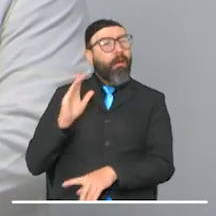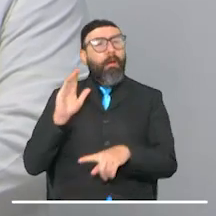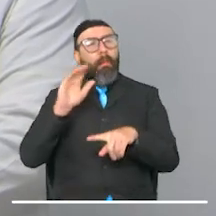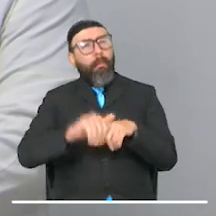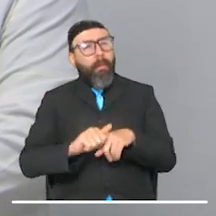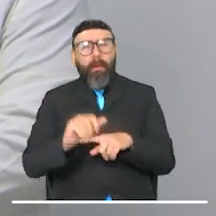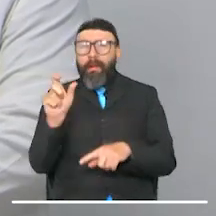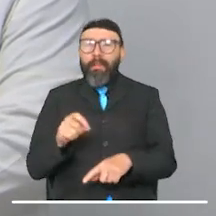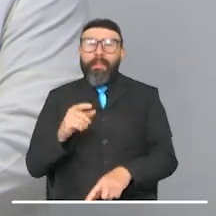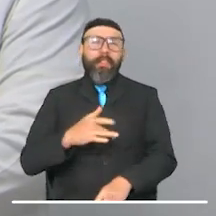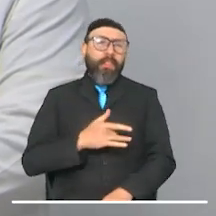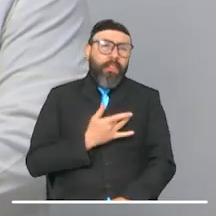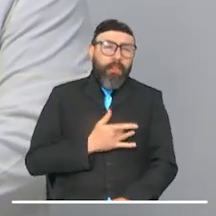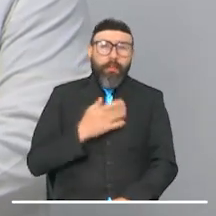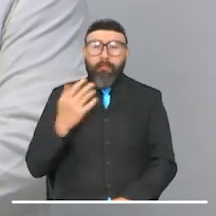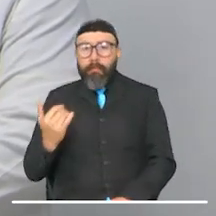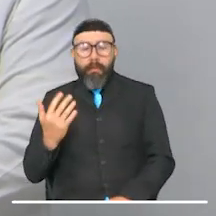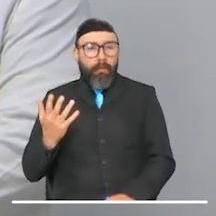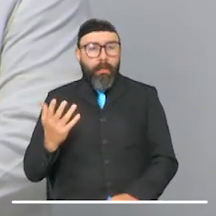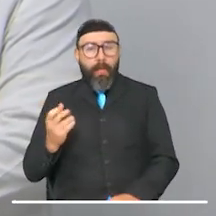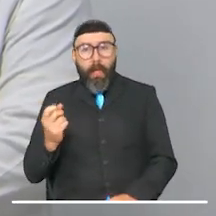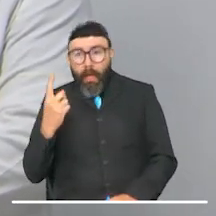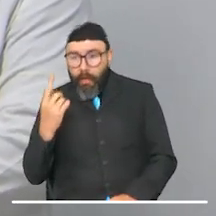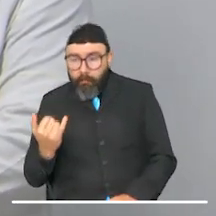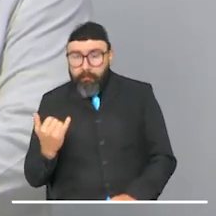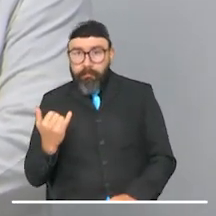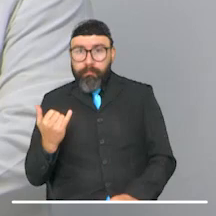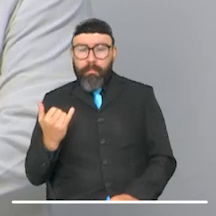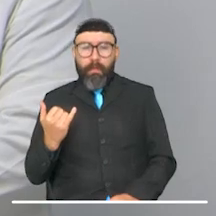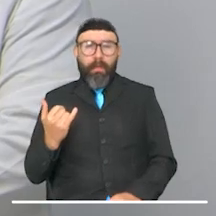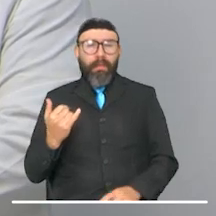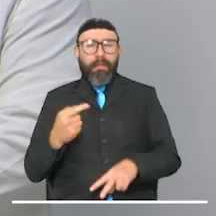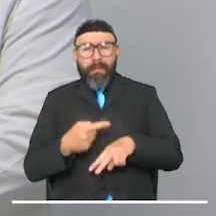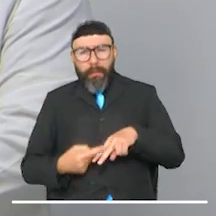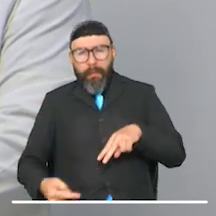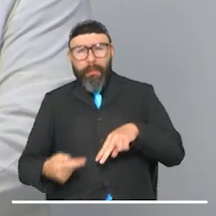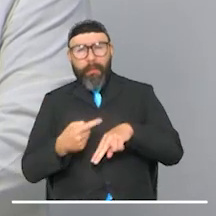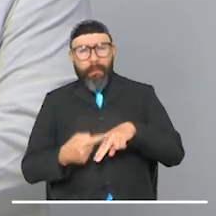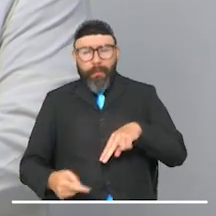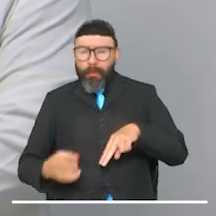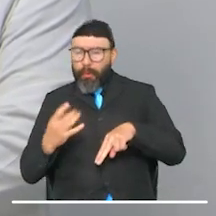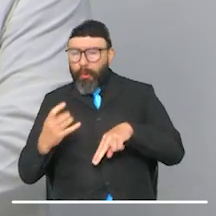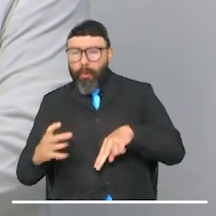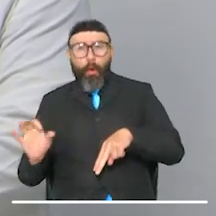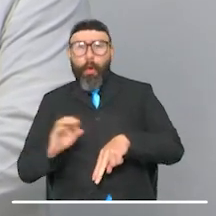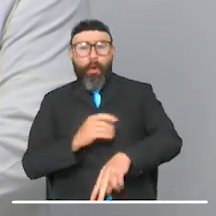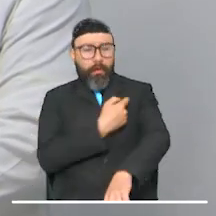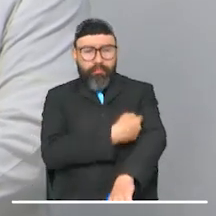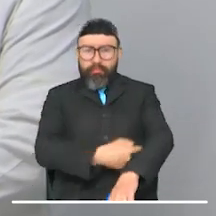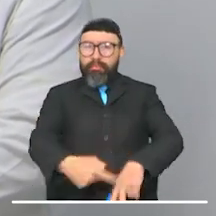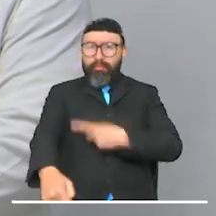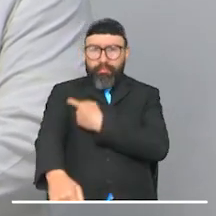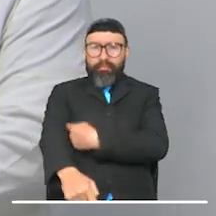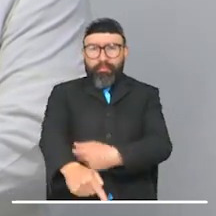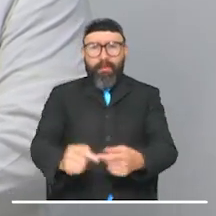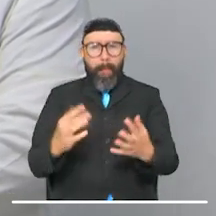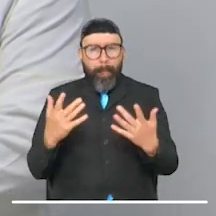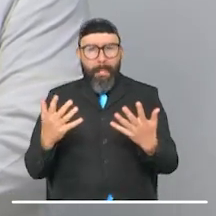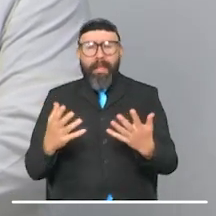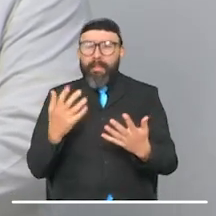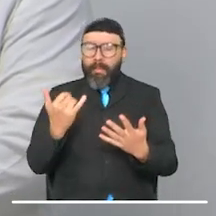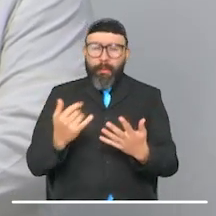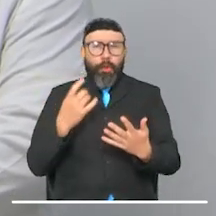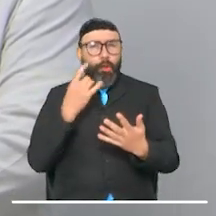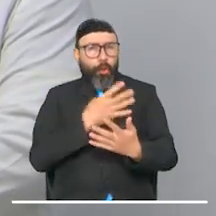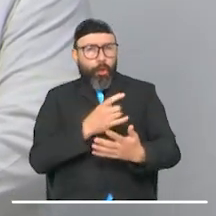a síntomas derivados de las extremidades inferiores o de las piernas es muy frecuente si es de las más frecuentes que